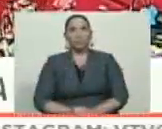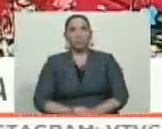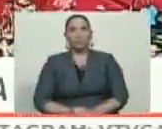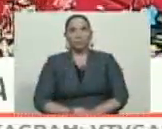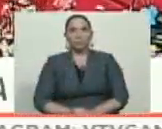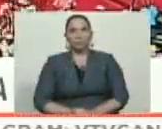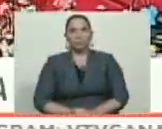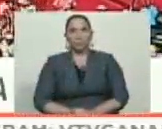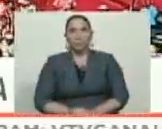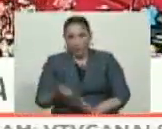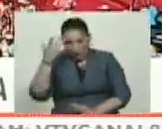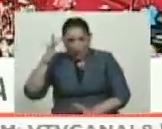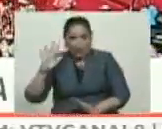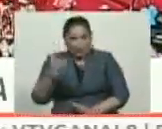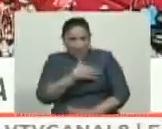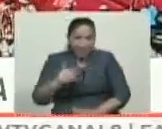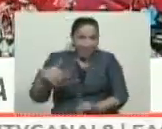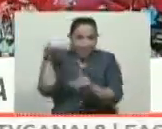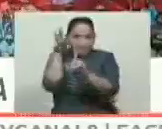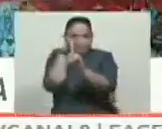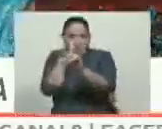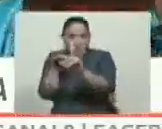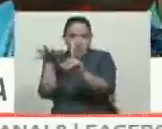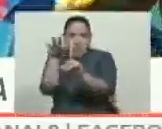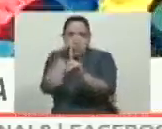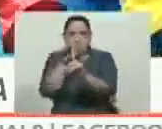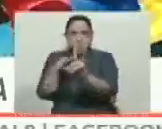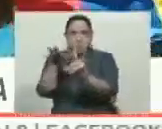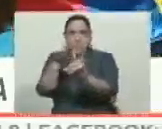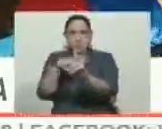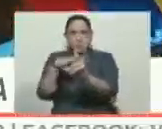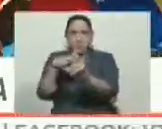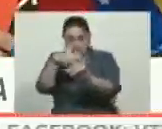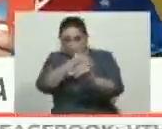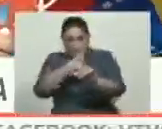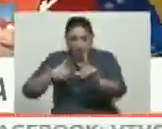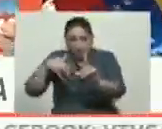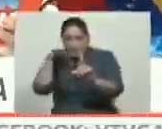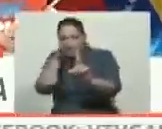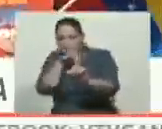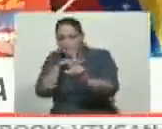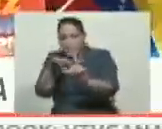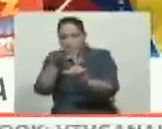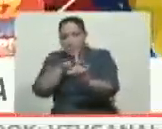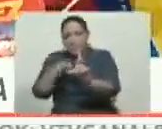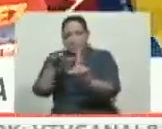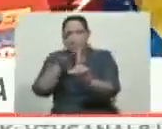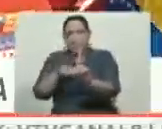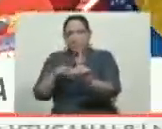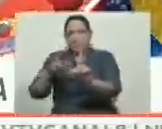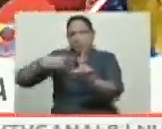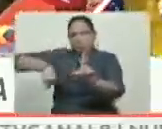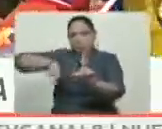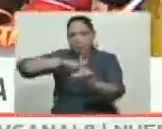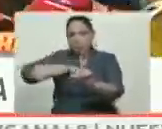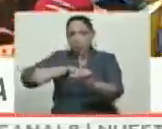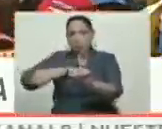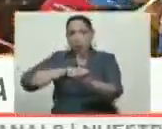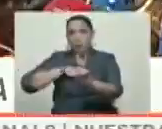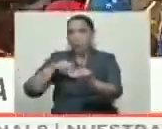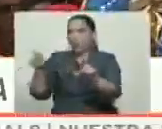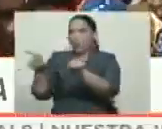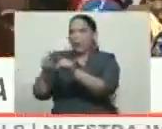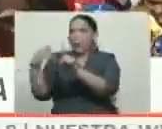Van a intentar provocarnos. Van a intentar provocarnos que nosotros caigamos en sus trampas,